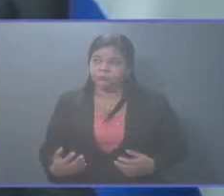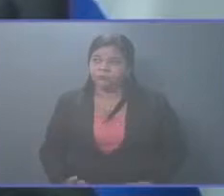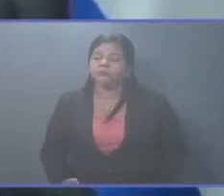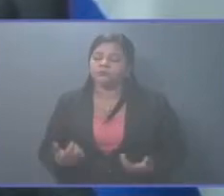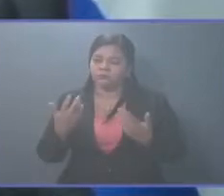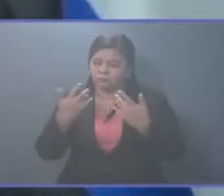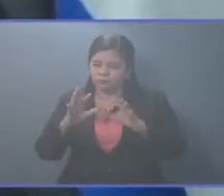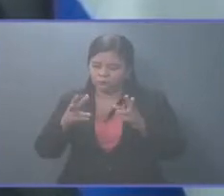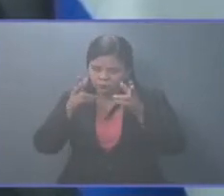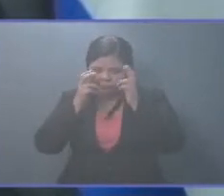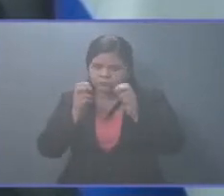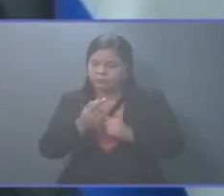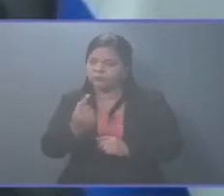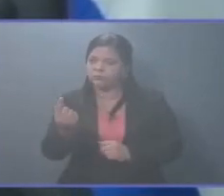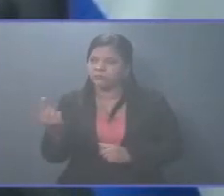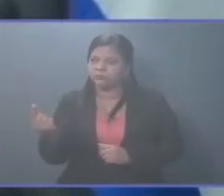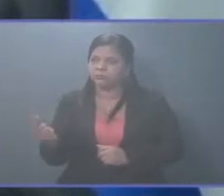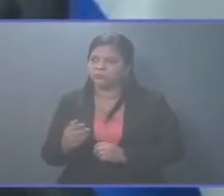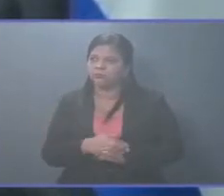oyen a los que saben.